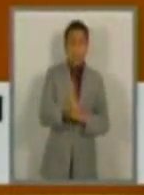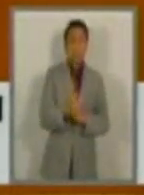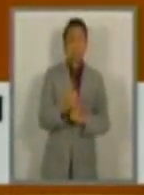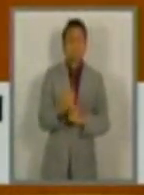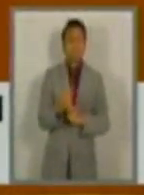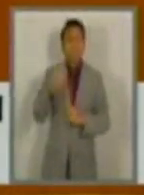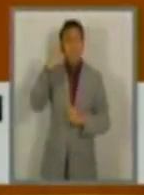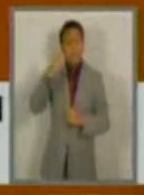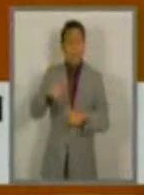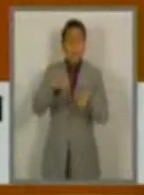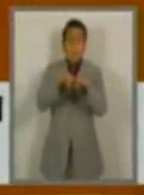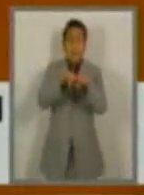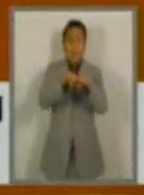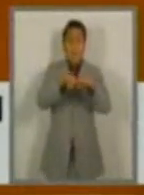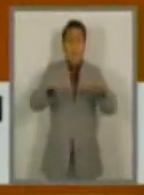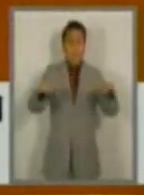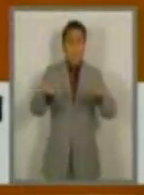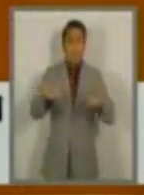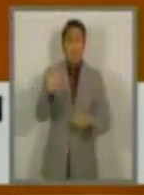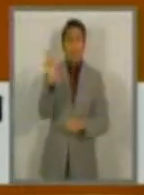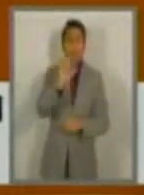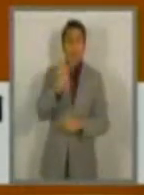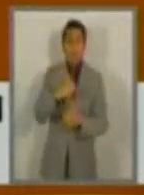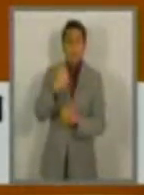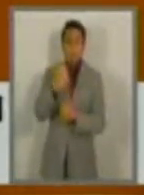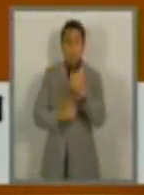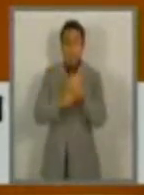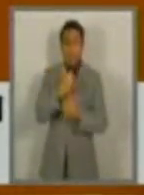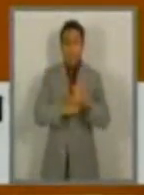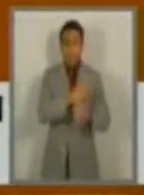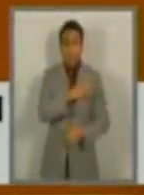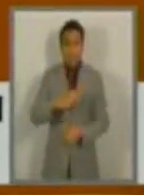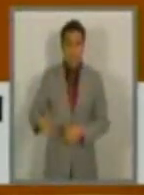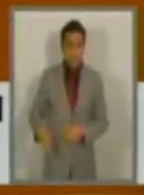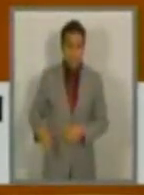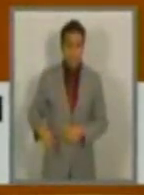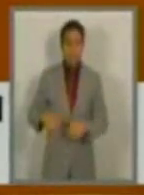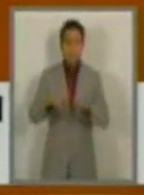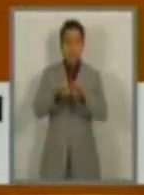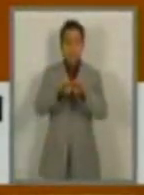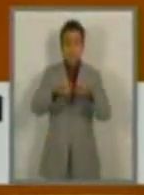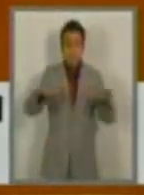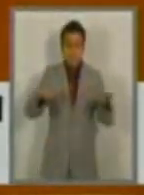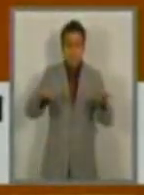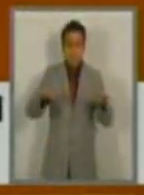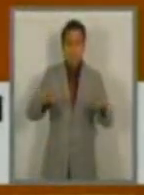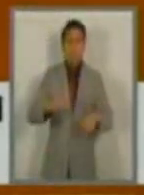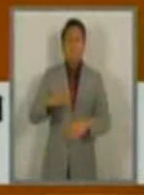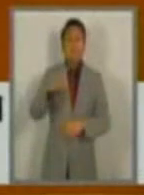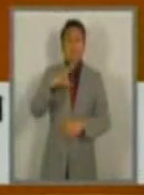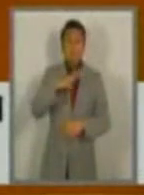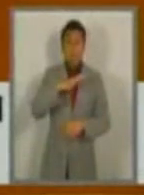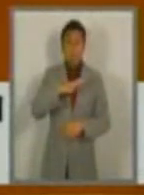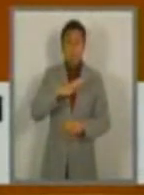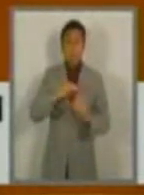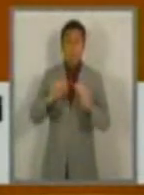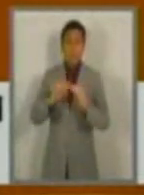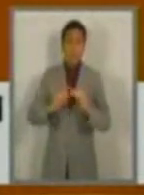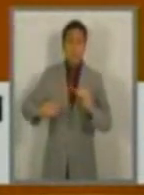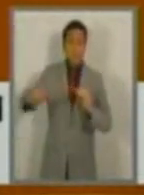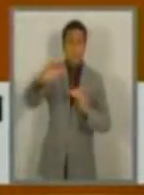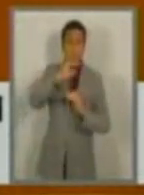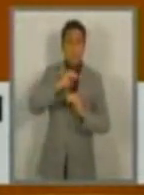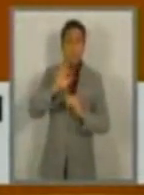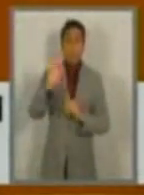principio de equidad durante los procesos electorales. Faculta por ley a la Auditoría Superior de la